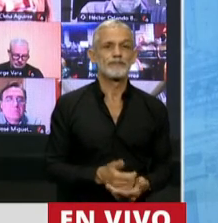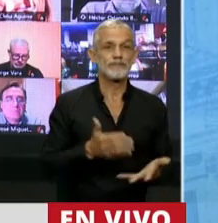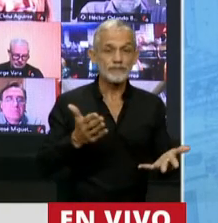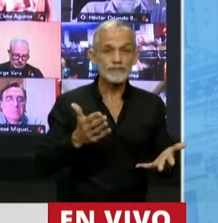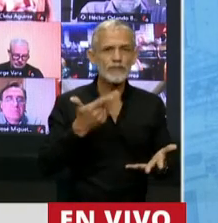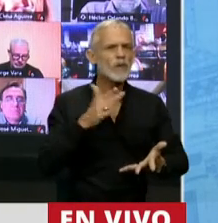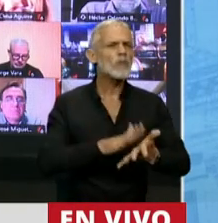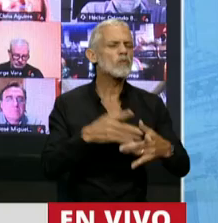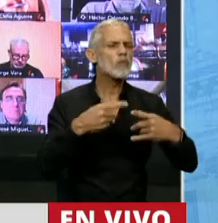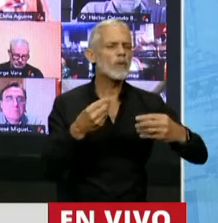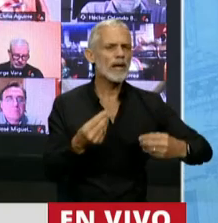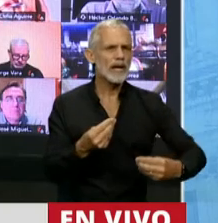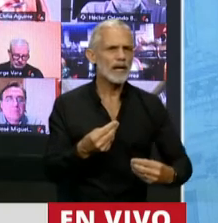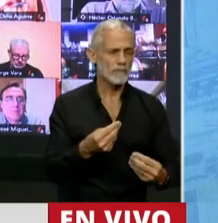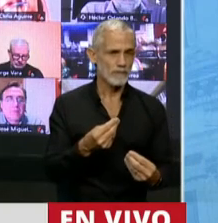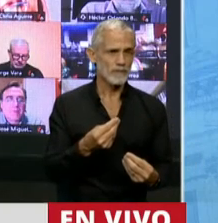Se refería, decía,